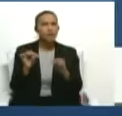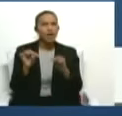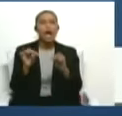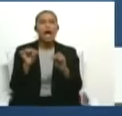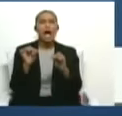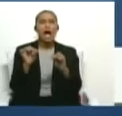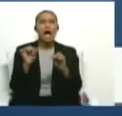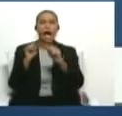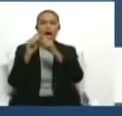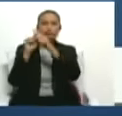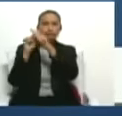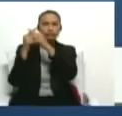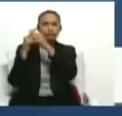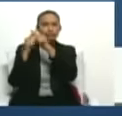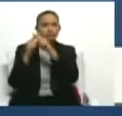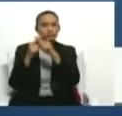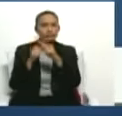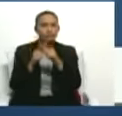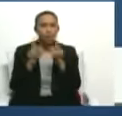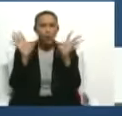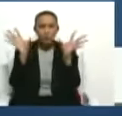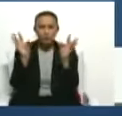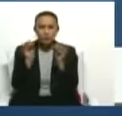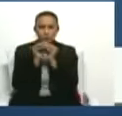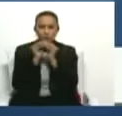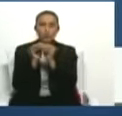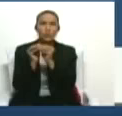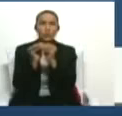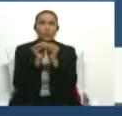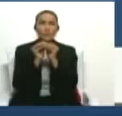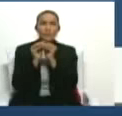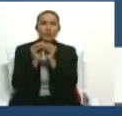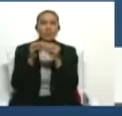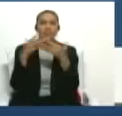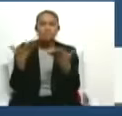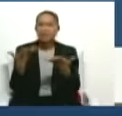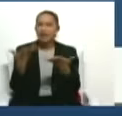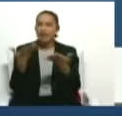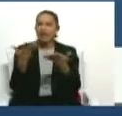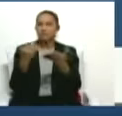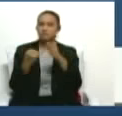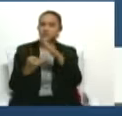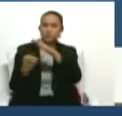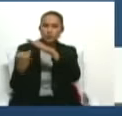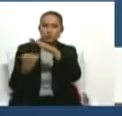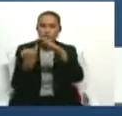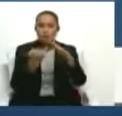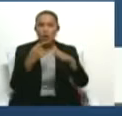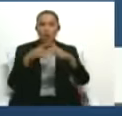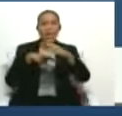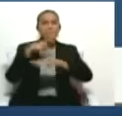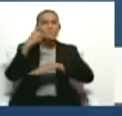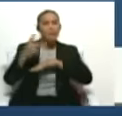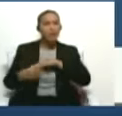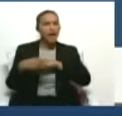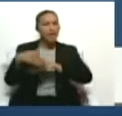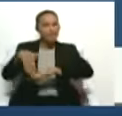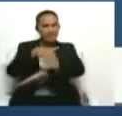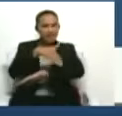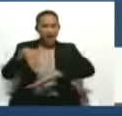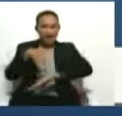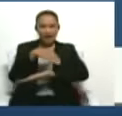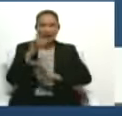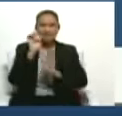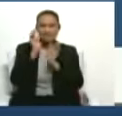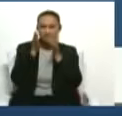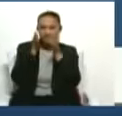balance de los programas públicos de calle, de justicia popular, de atención a la gente de nuestro